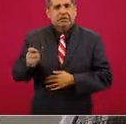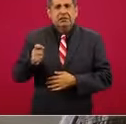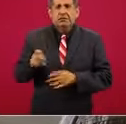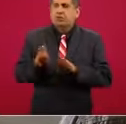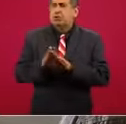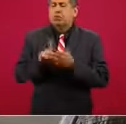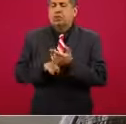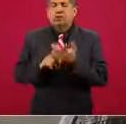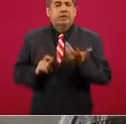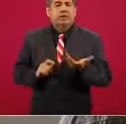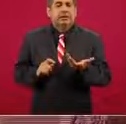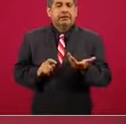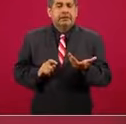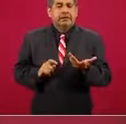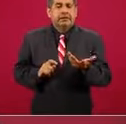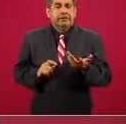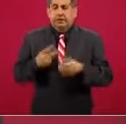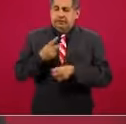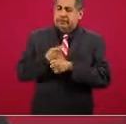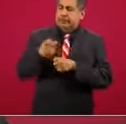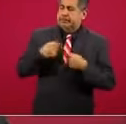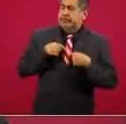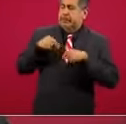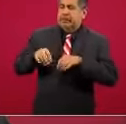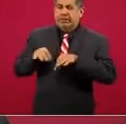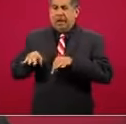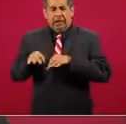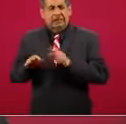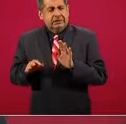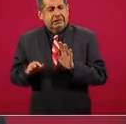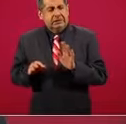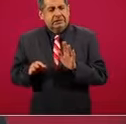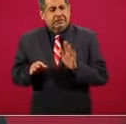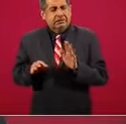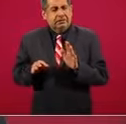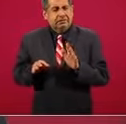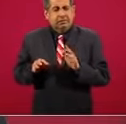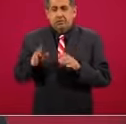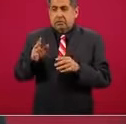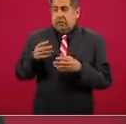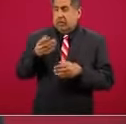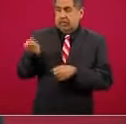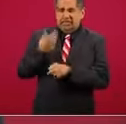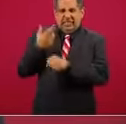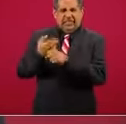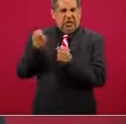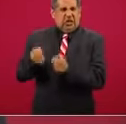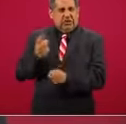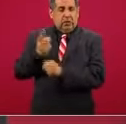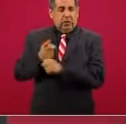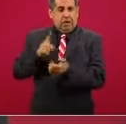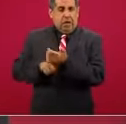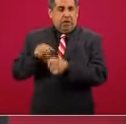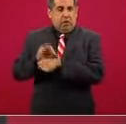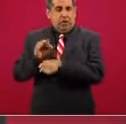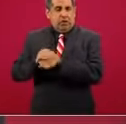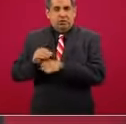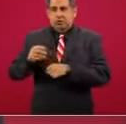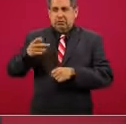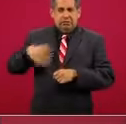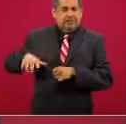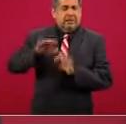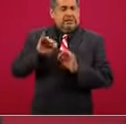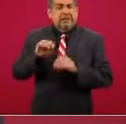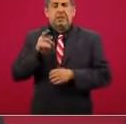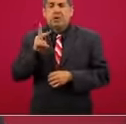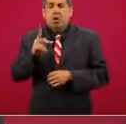como la invitación a ser secretario de Seguridad y Protección Ciudadana,